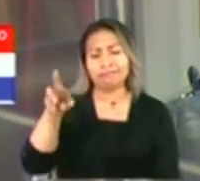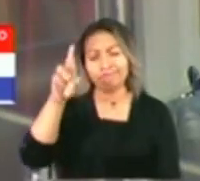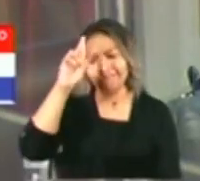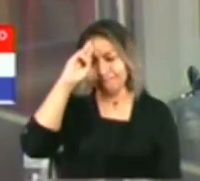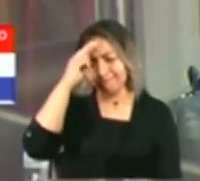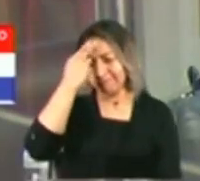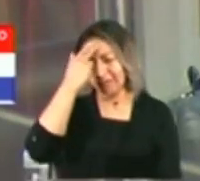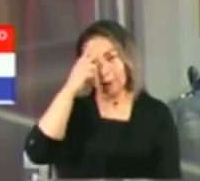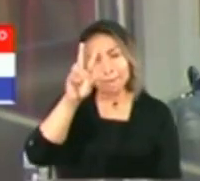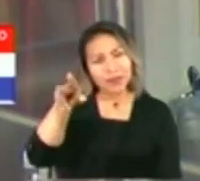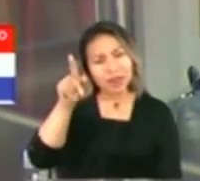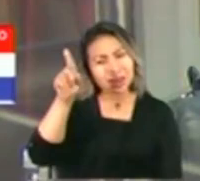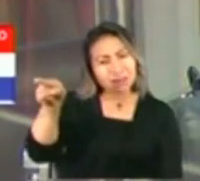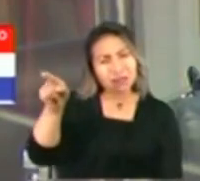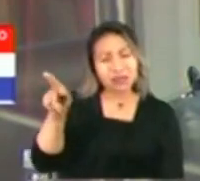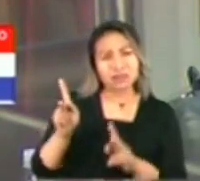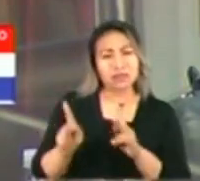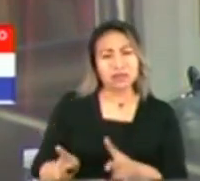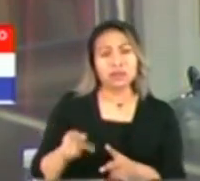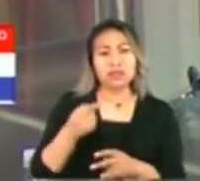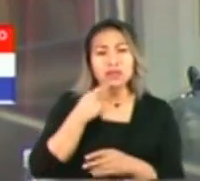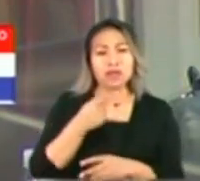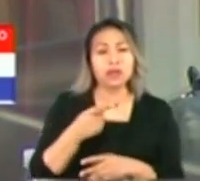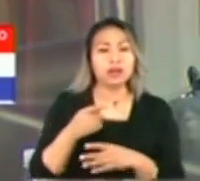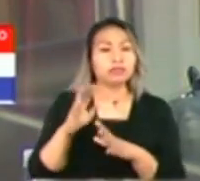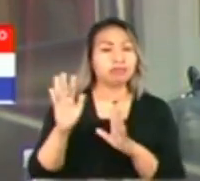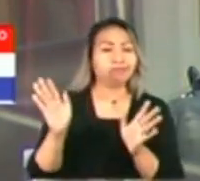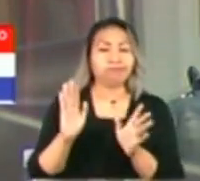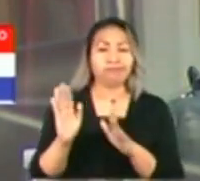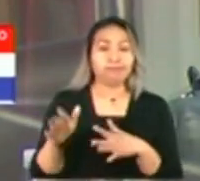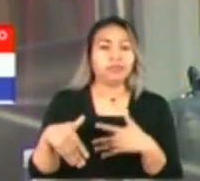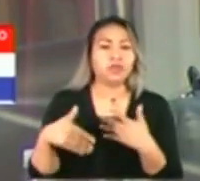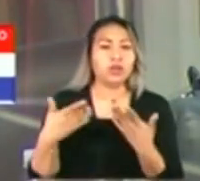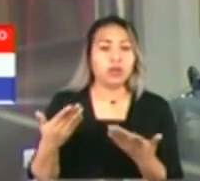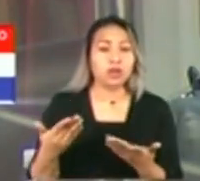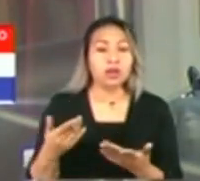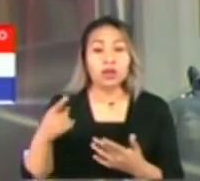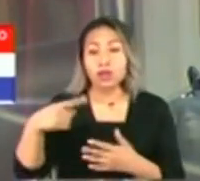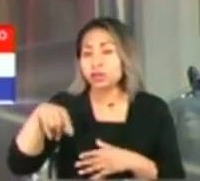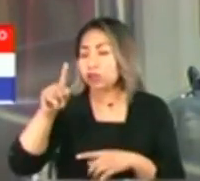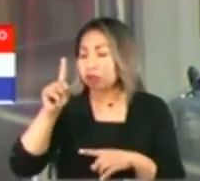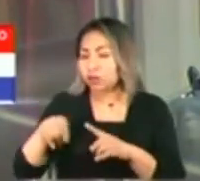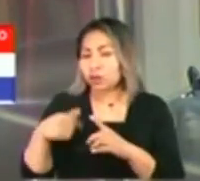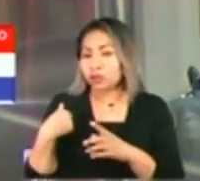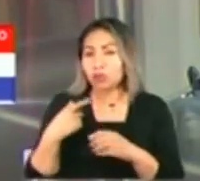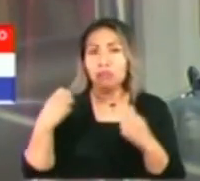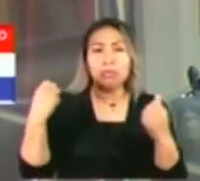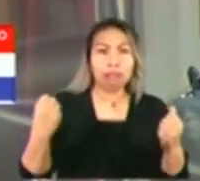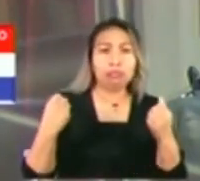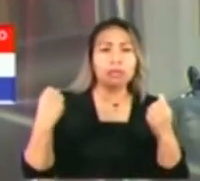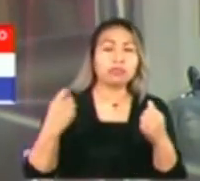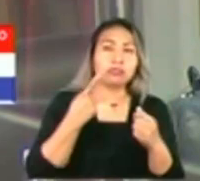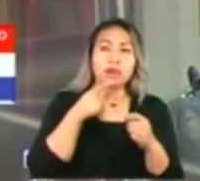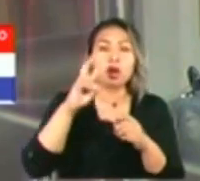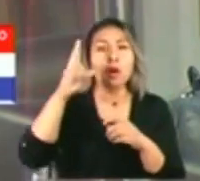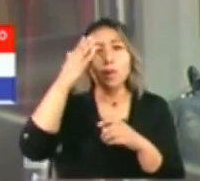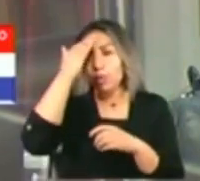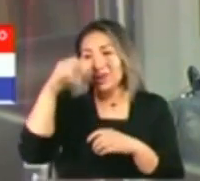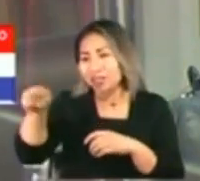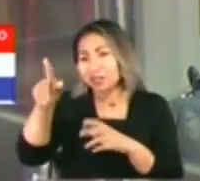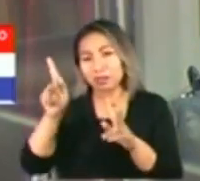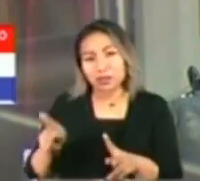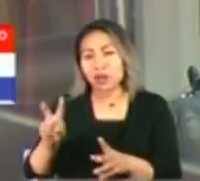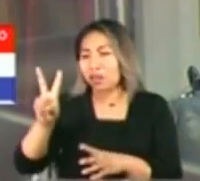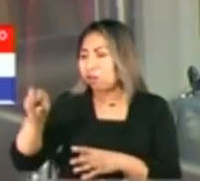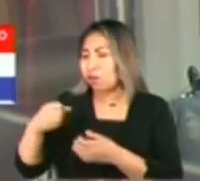una agenda oculta que es un quítate tú para ponerme yo. Ahí no protestaron porque no ayudan al pueblo, no